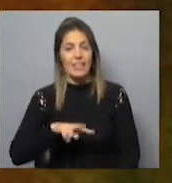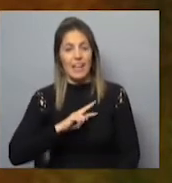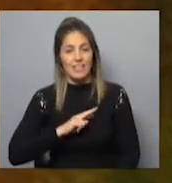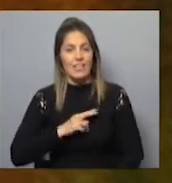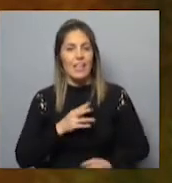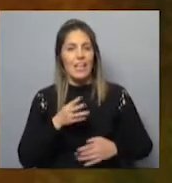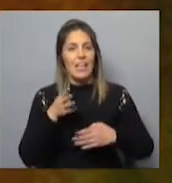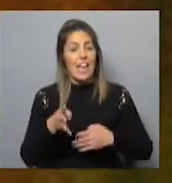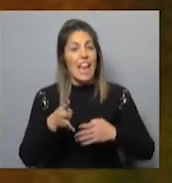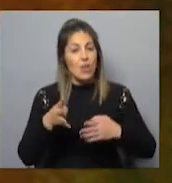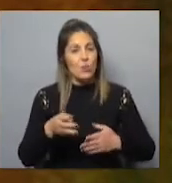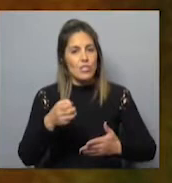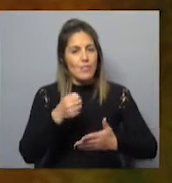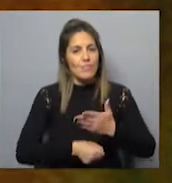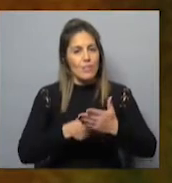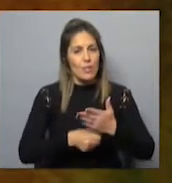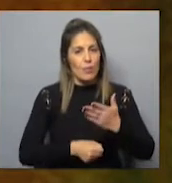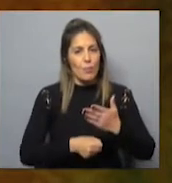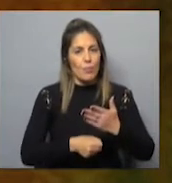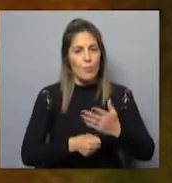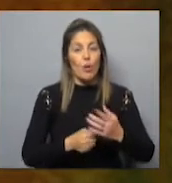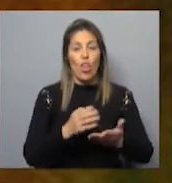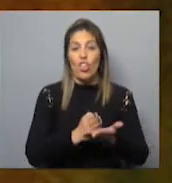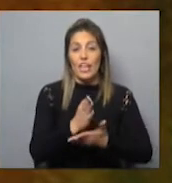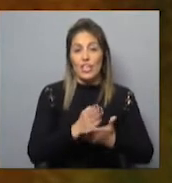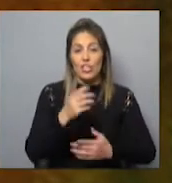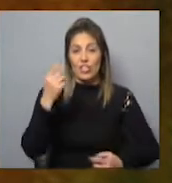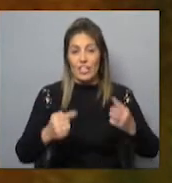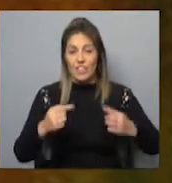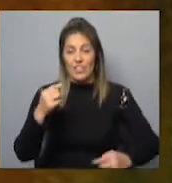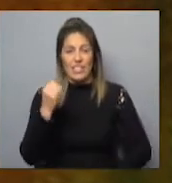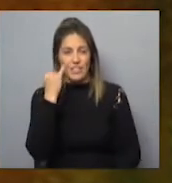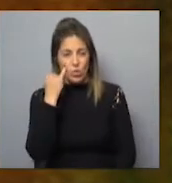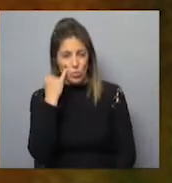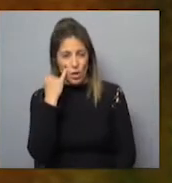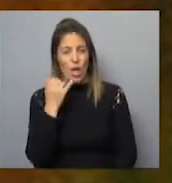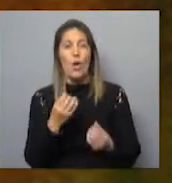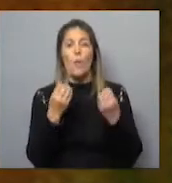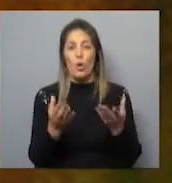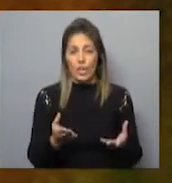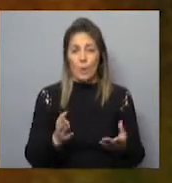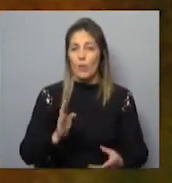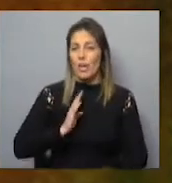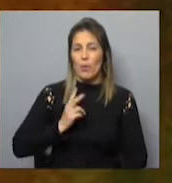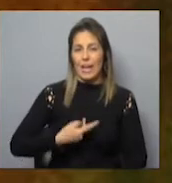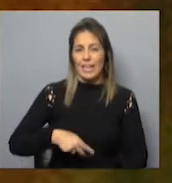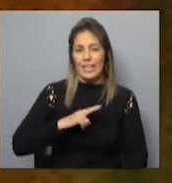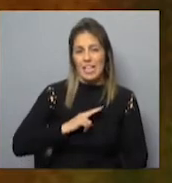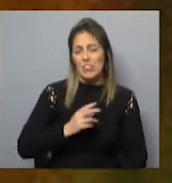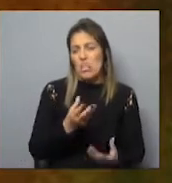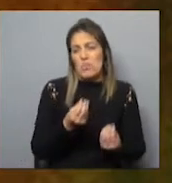lucha por los derechos de la diversidad sexual porque porque las mujeres trans no tenían mucho para perder